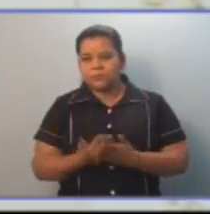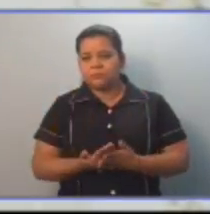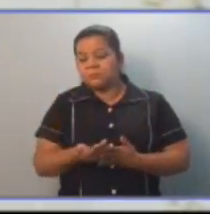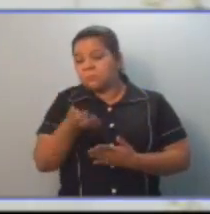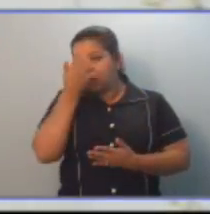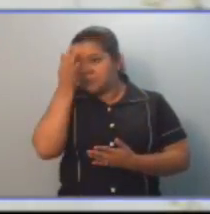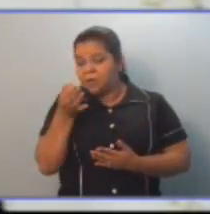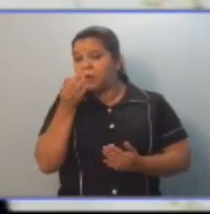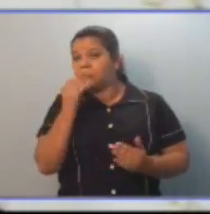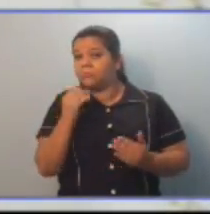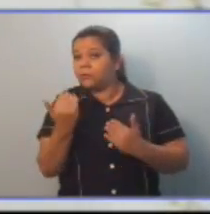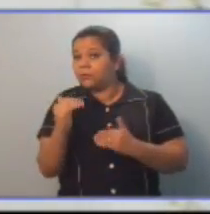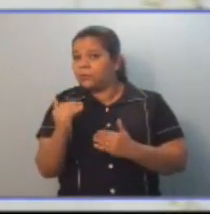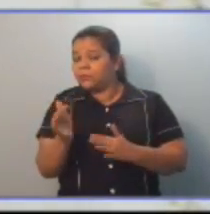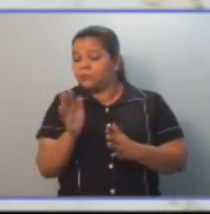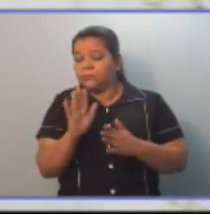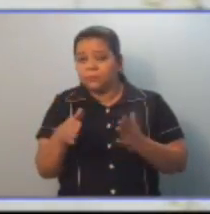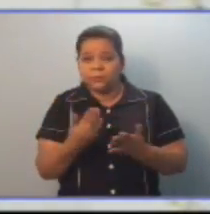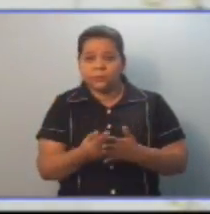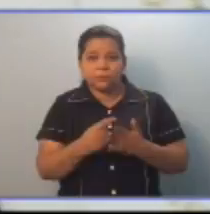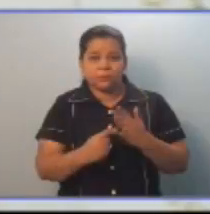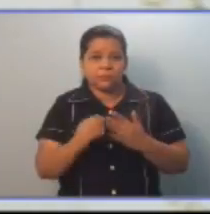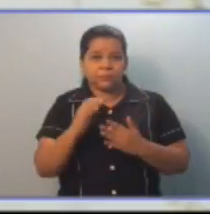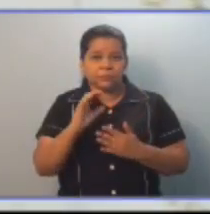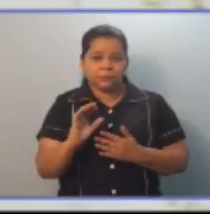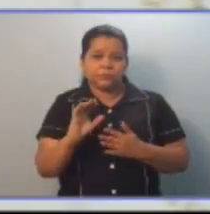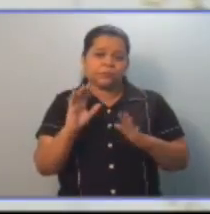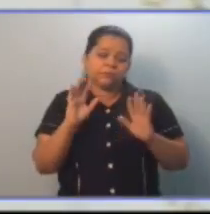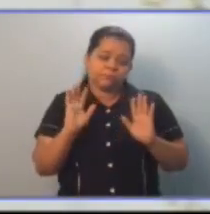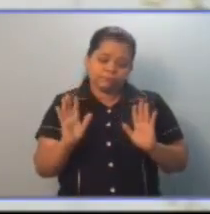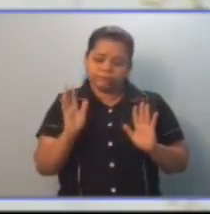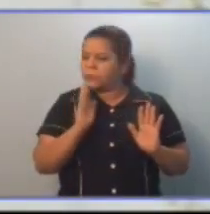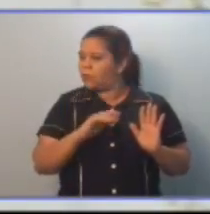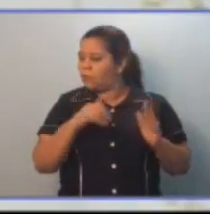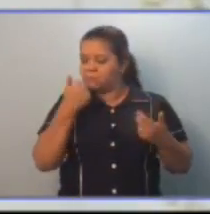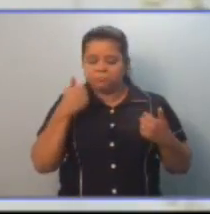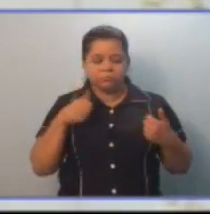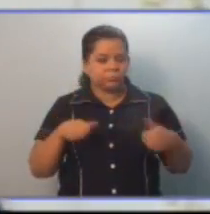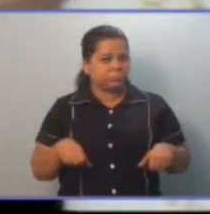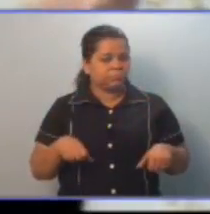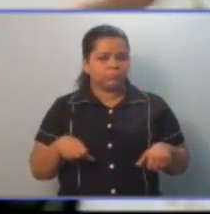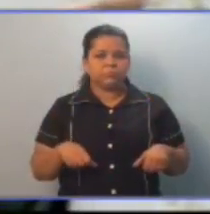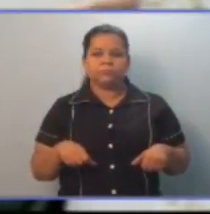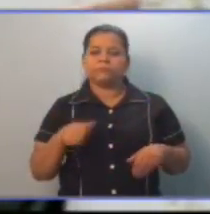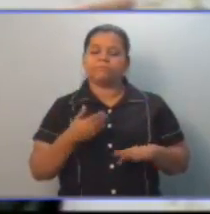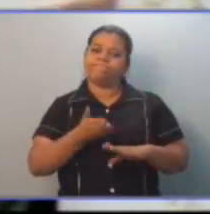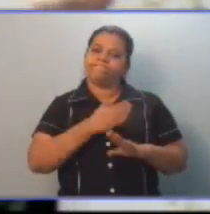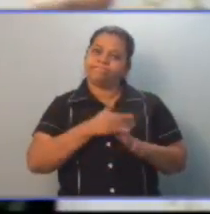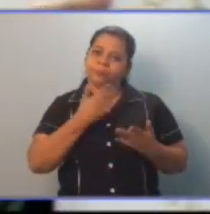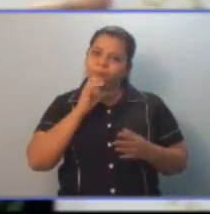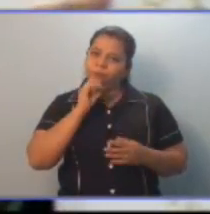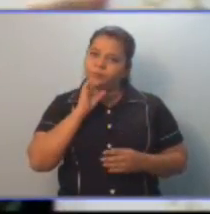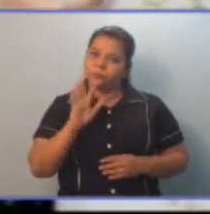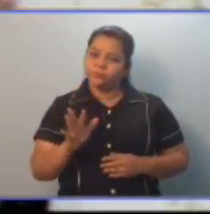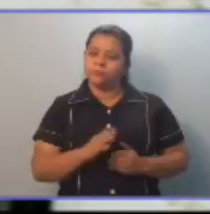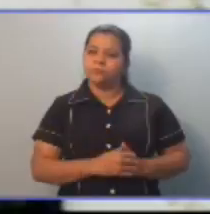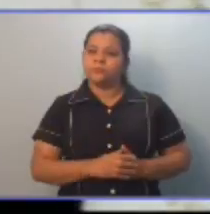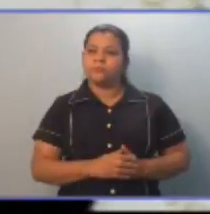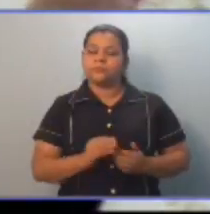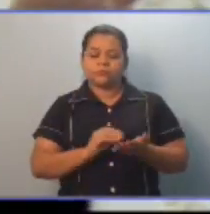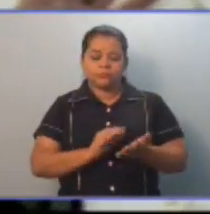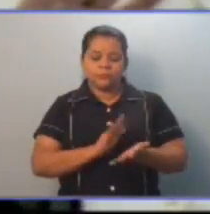el límite. Pero romper el texto constitucional, definitivamente yo no estoy de acuerdo. Lo que usted mencionaba,